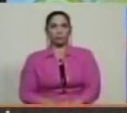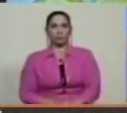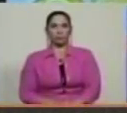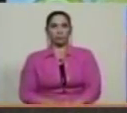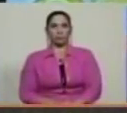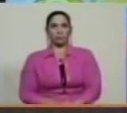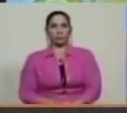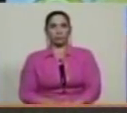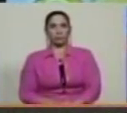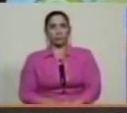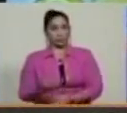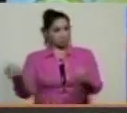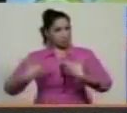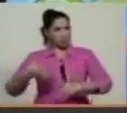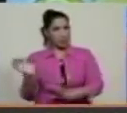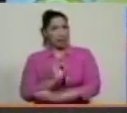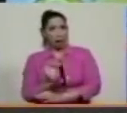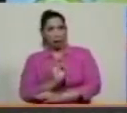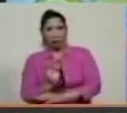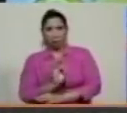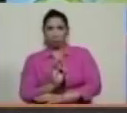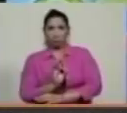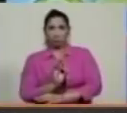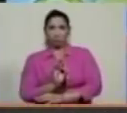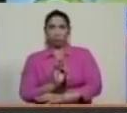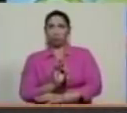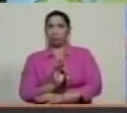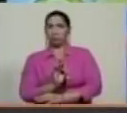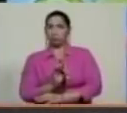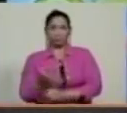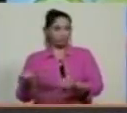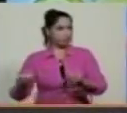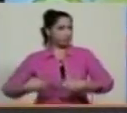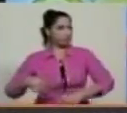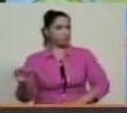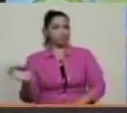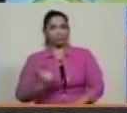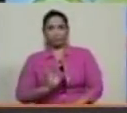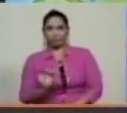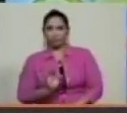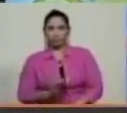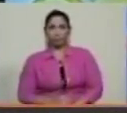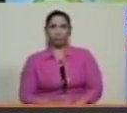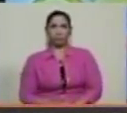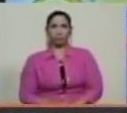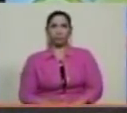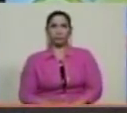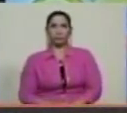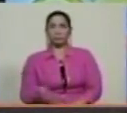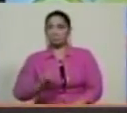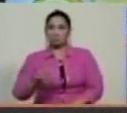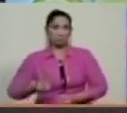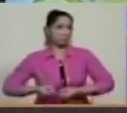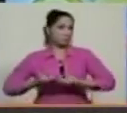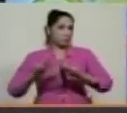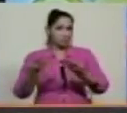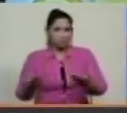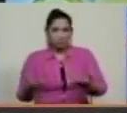ustedes no les ha regalado nada nadie. No están recibiendo